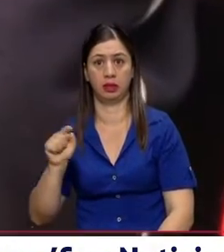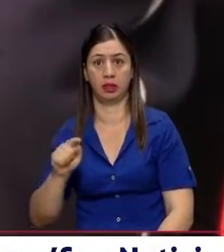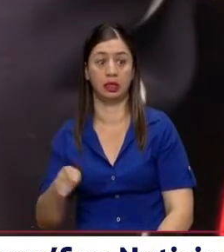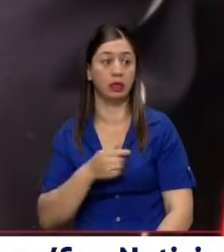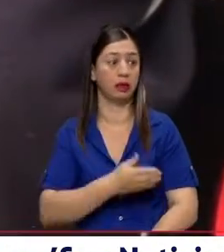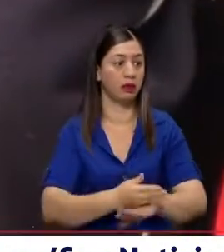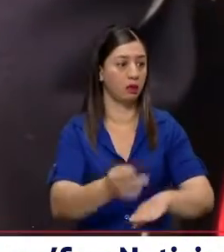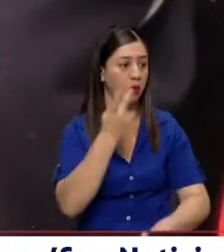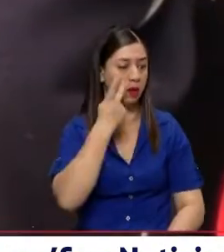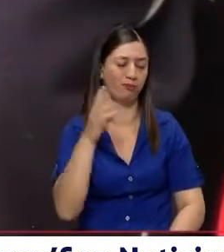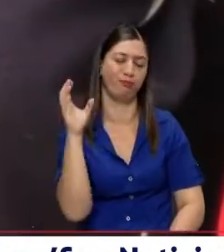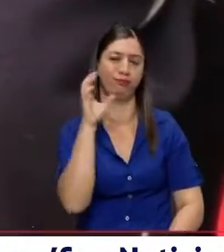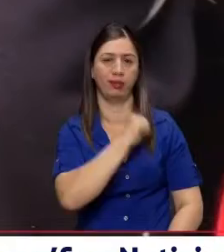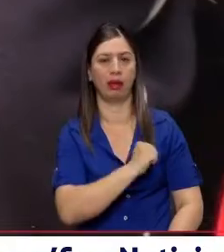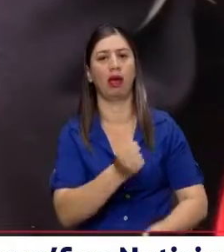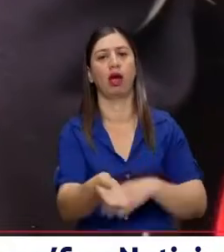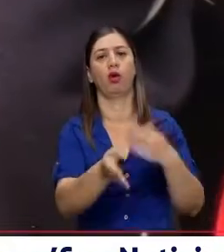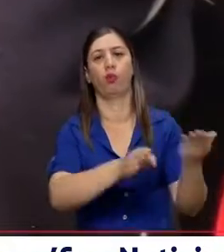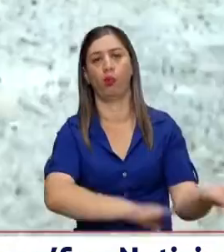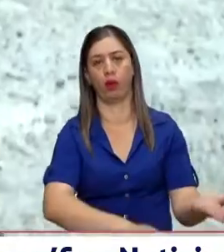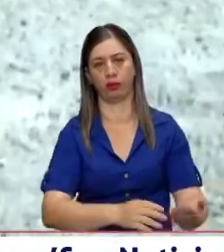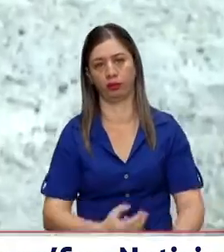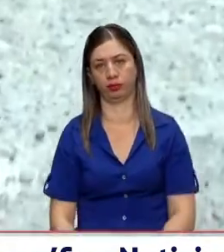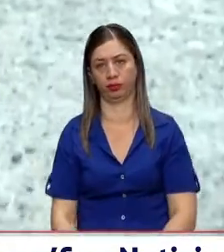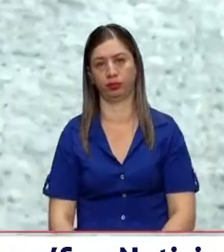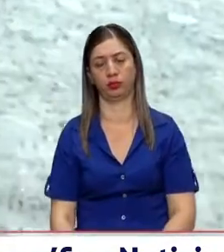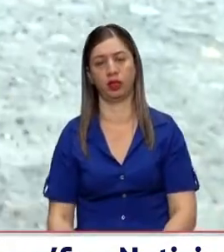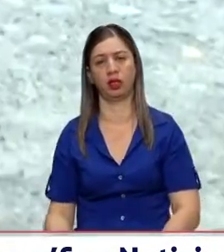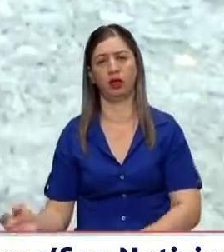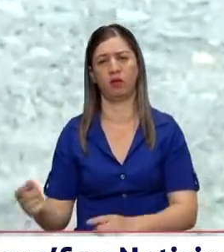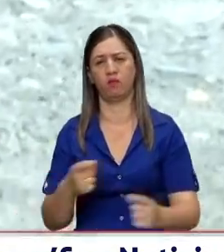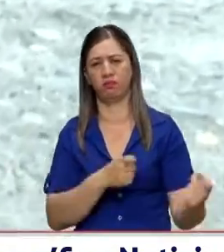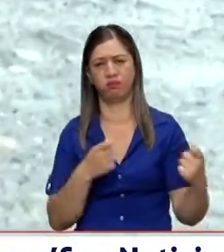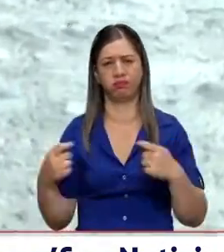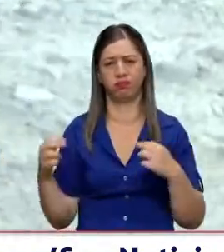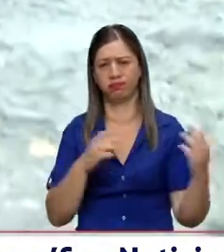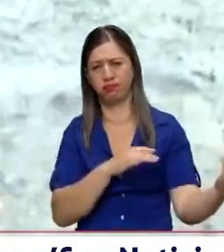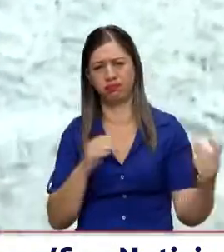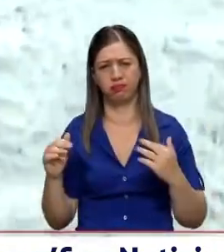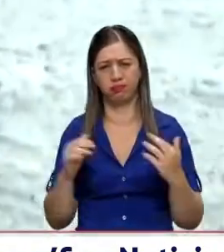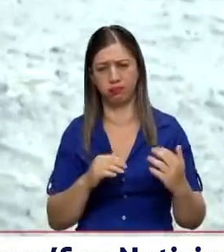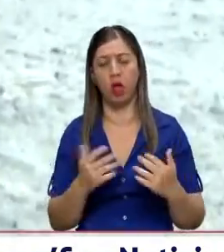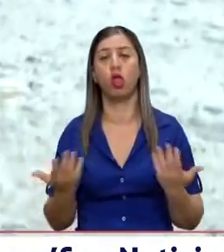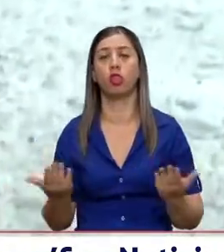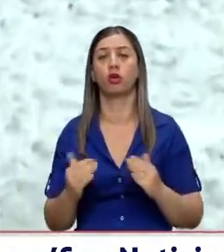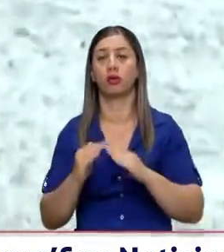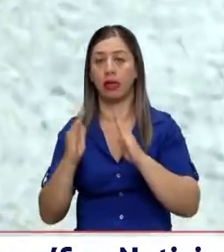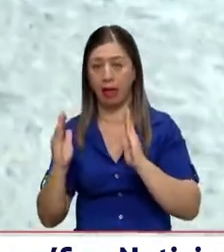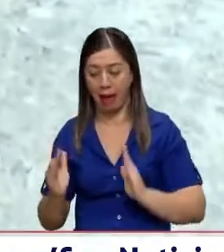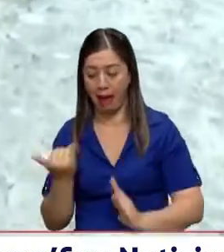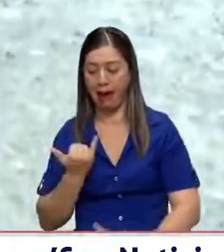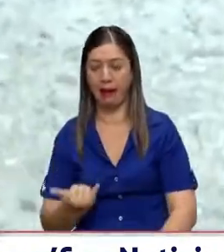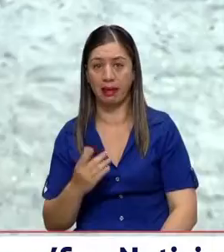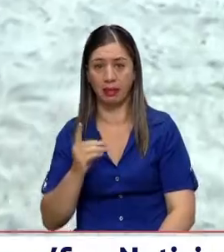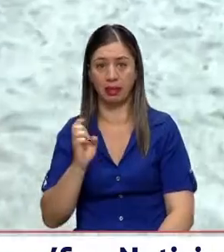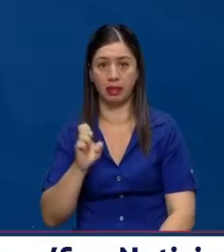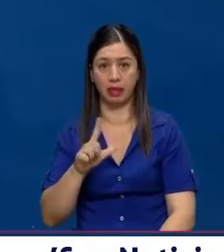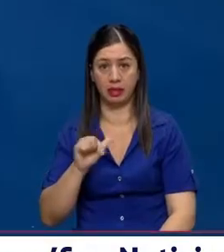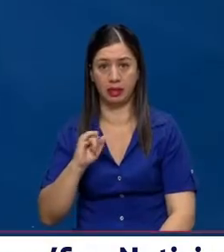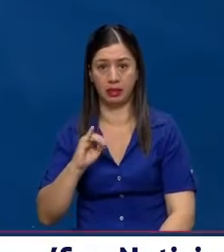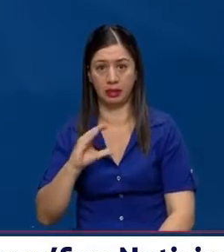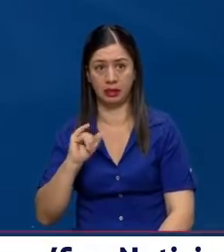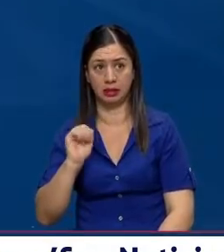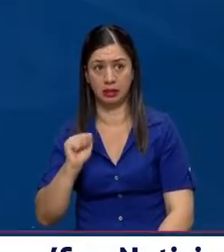encontrado muerto. Se han iniciado una confrontación armada dentro del caserío de Las Delicias, confrontación que obligó a